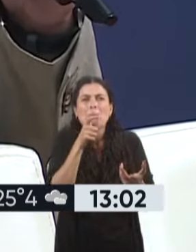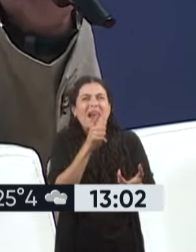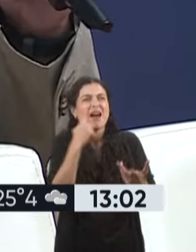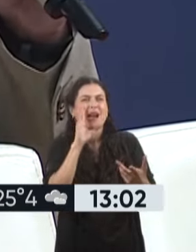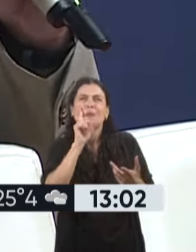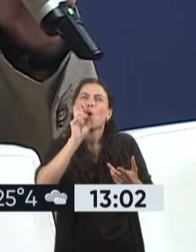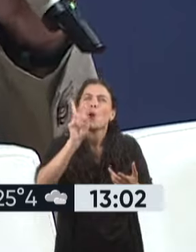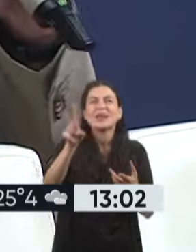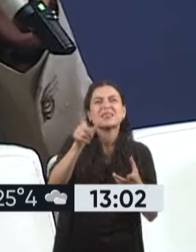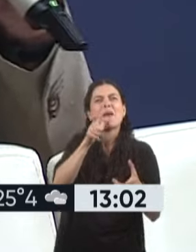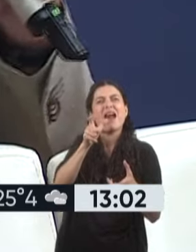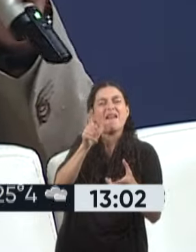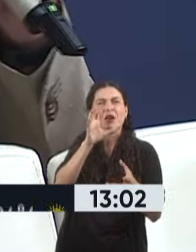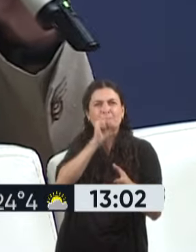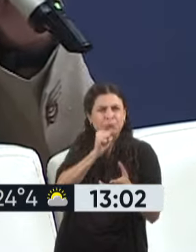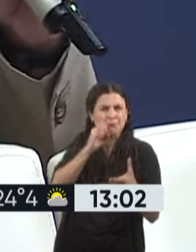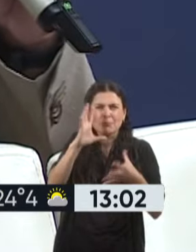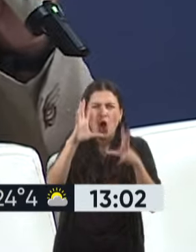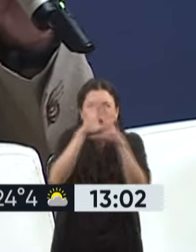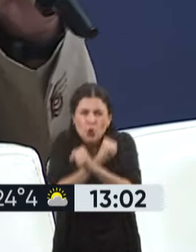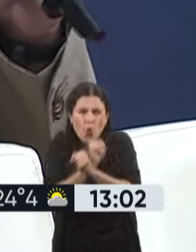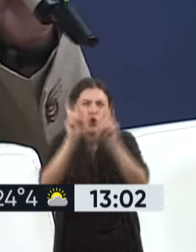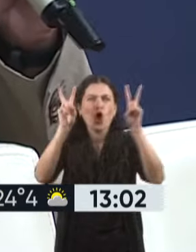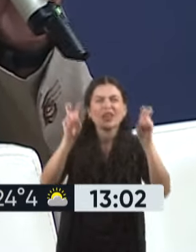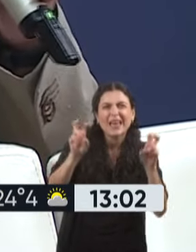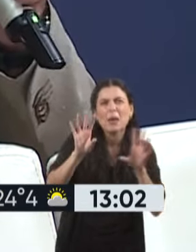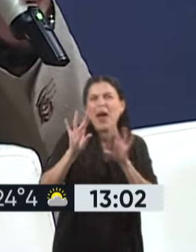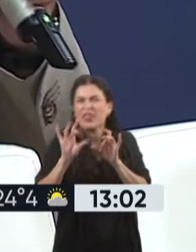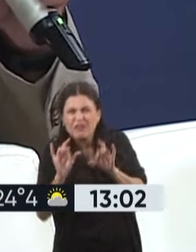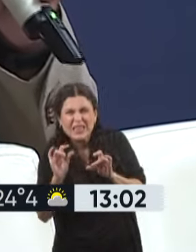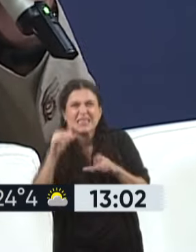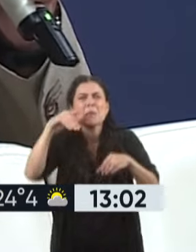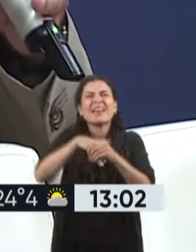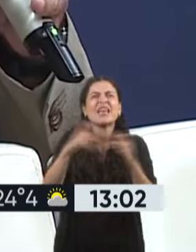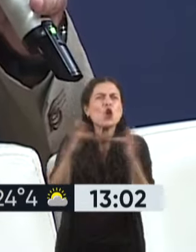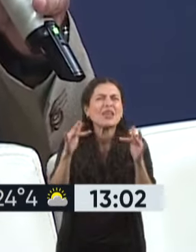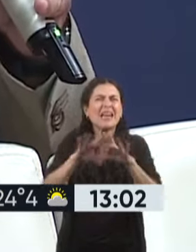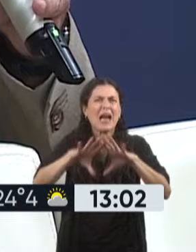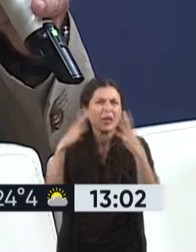es toda una maraña impresionante en lo cibernético de seguridad,